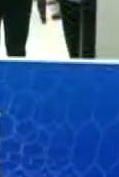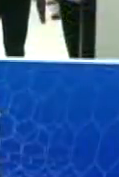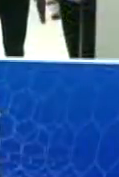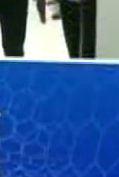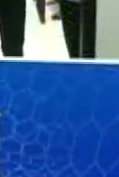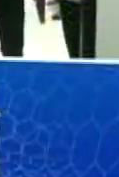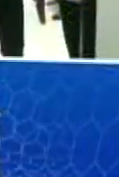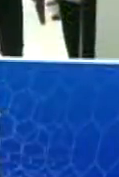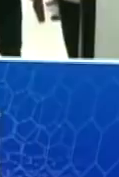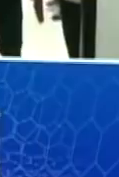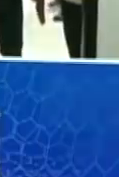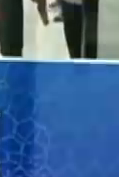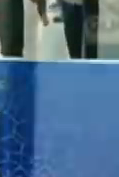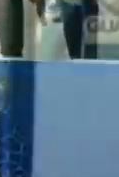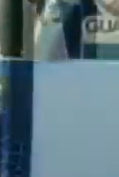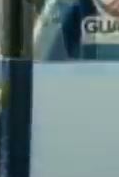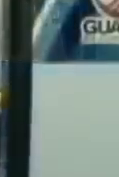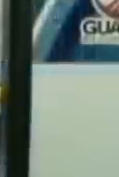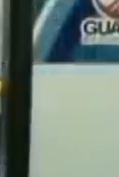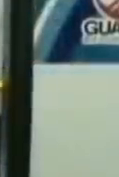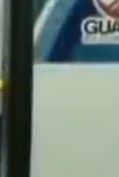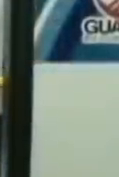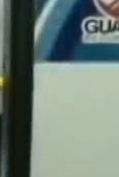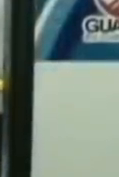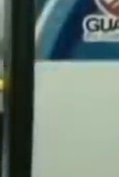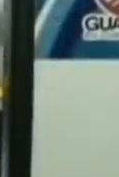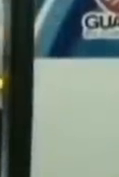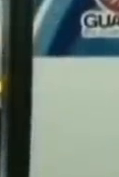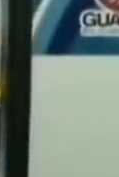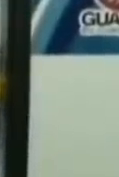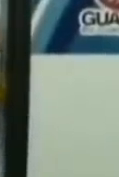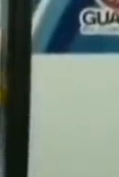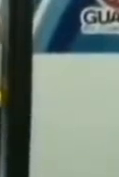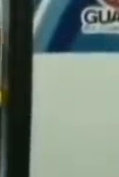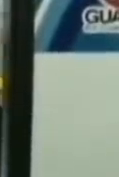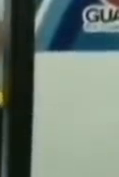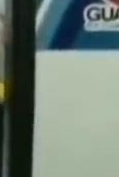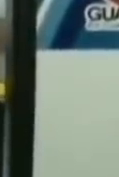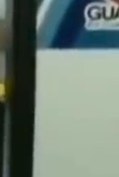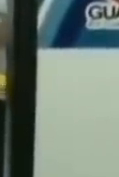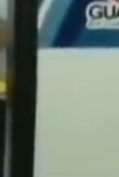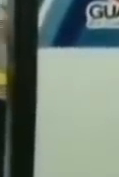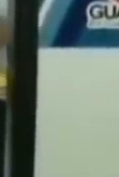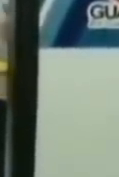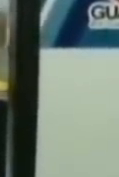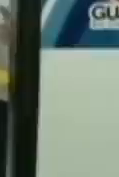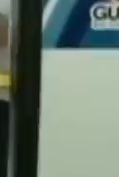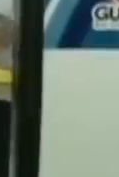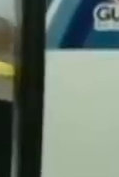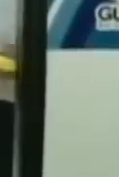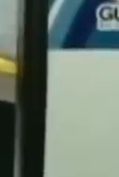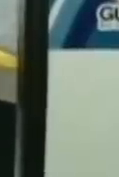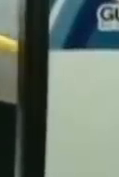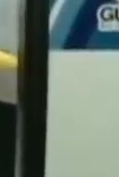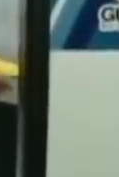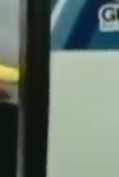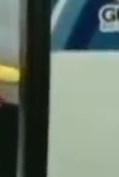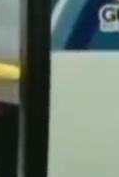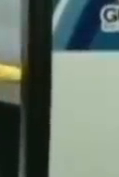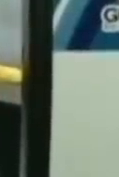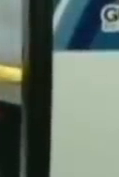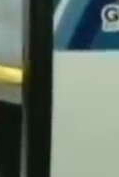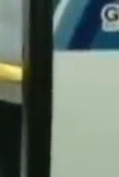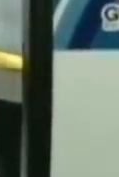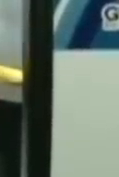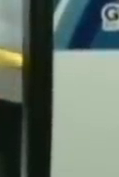Les saludamos, presidente, desde los Morros de San Juan, aquí en nuestro estado bolivariano de Guárico. Como usted ha